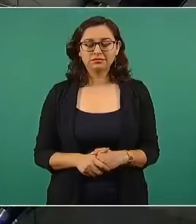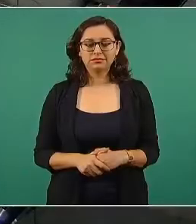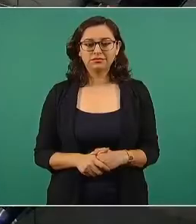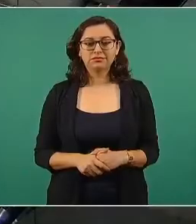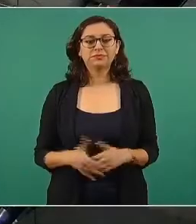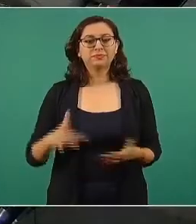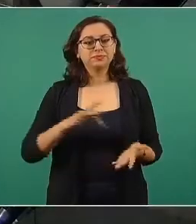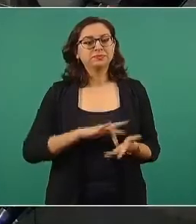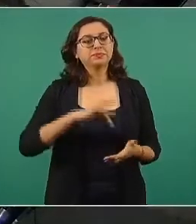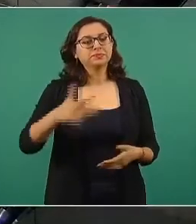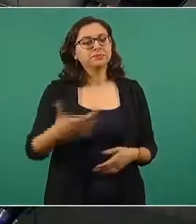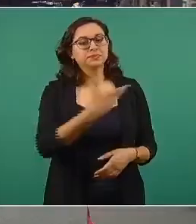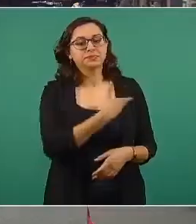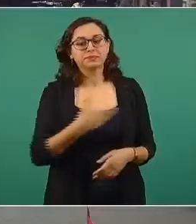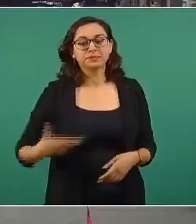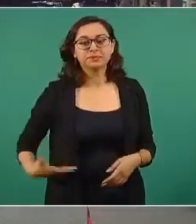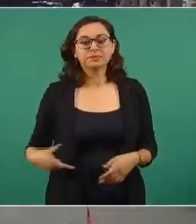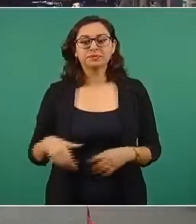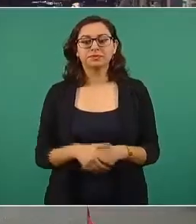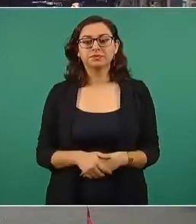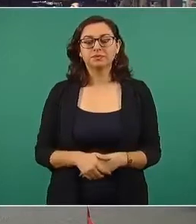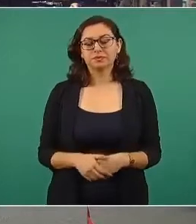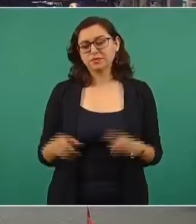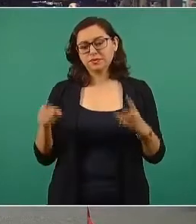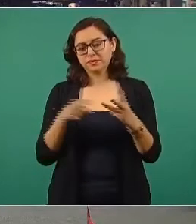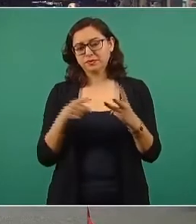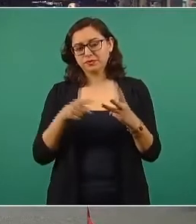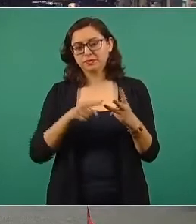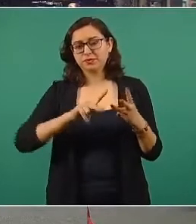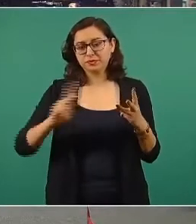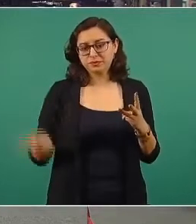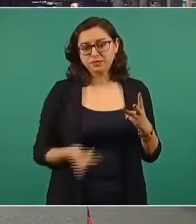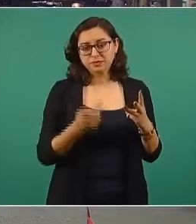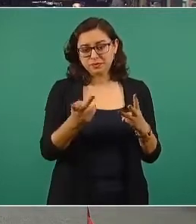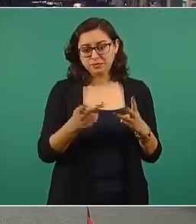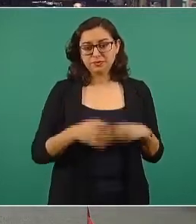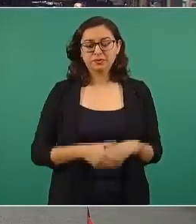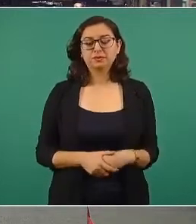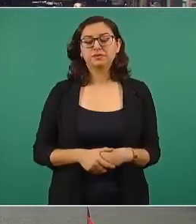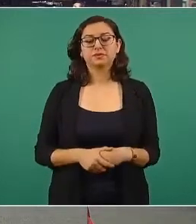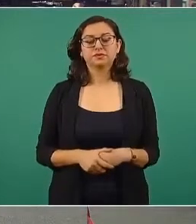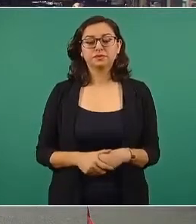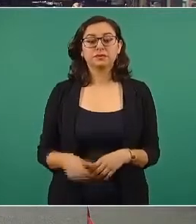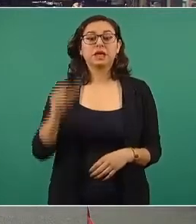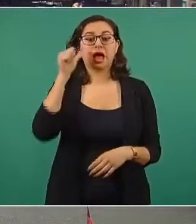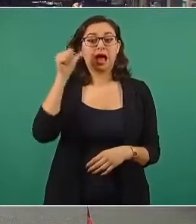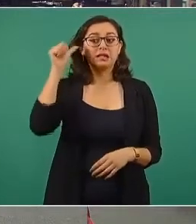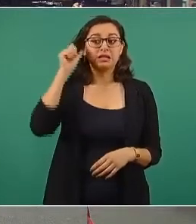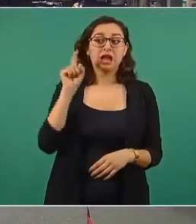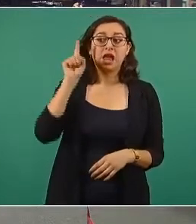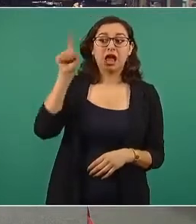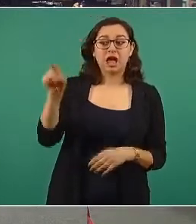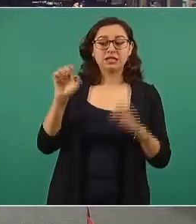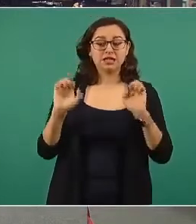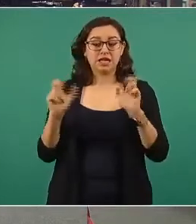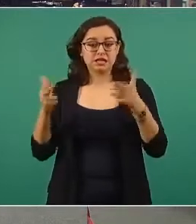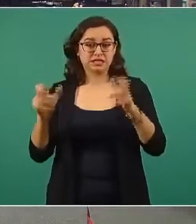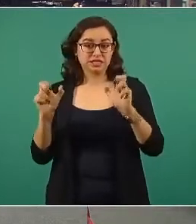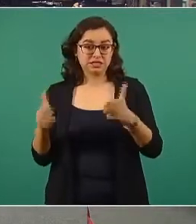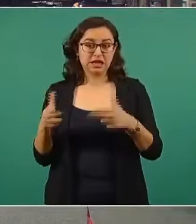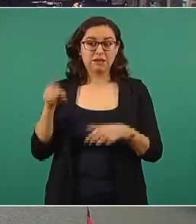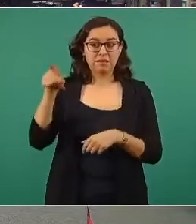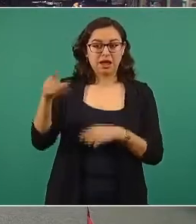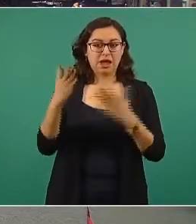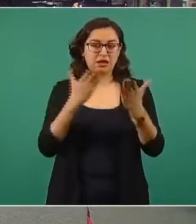Gracias, señor presidente. Una tercera pregunta. Bueno, ayer fueron liberados los normalistas de la Escuela Normal Rural de Mactumatzá,